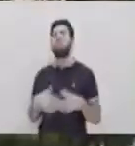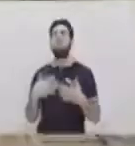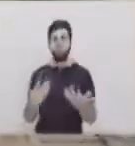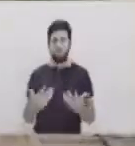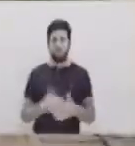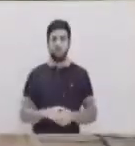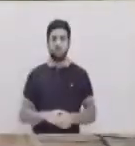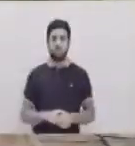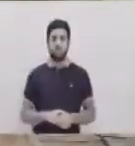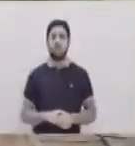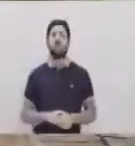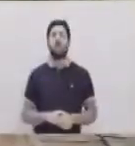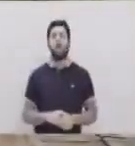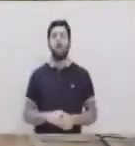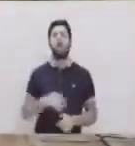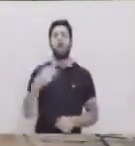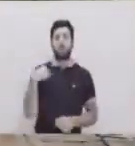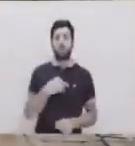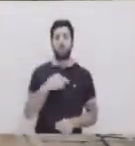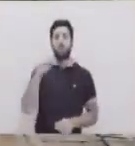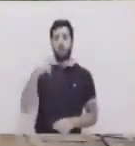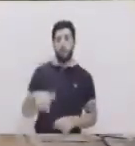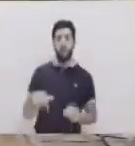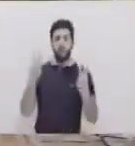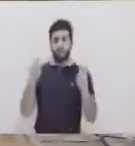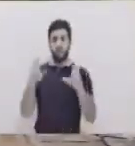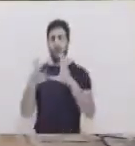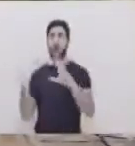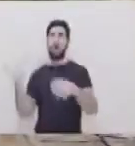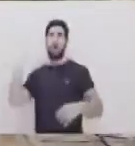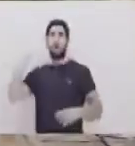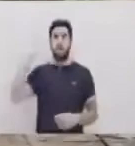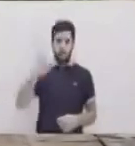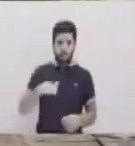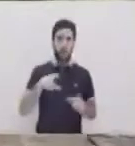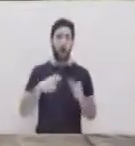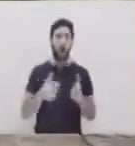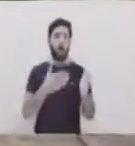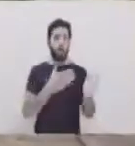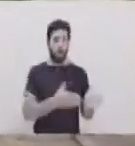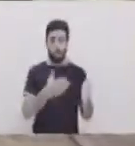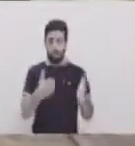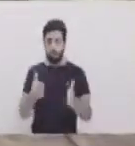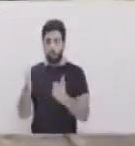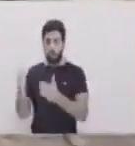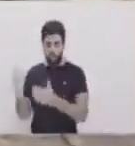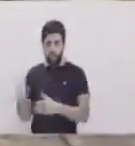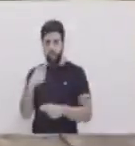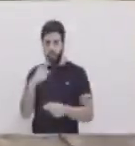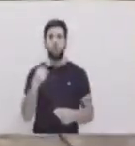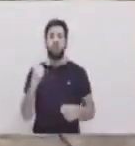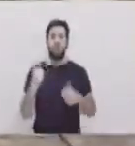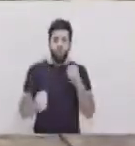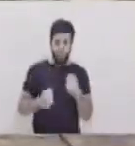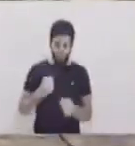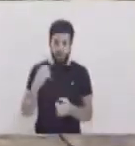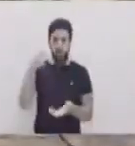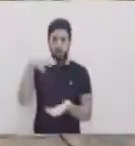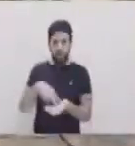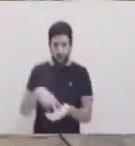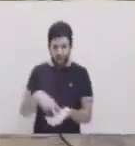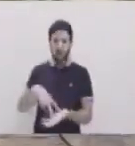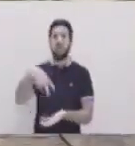vimos. Trabajamos siempre lo que era el remate y sus fases, que es fase de